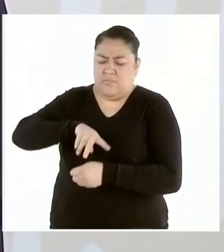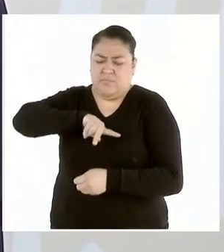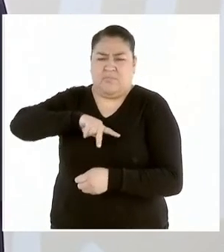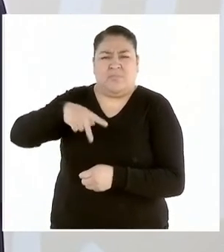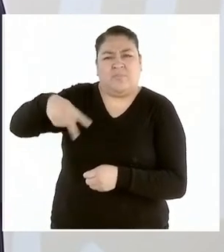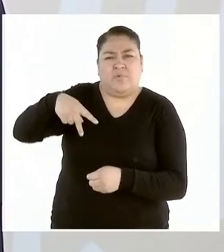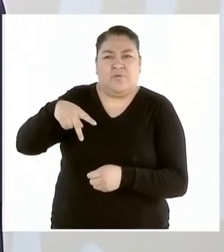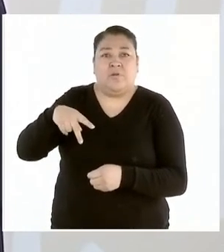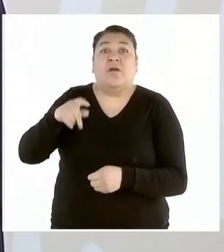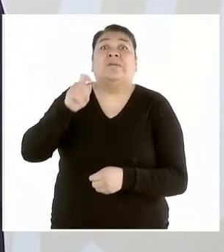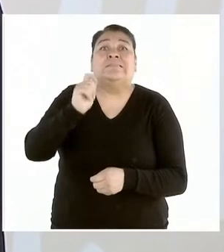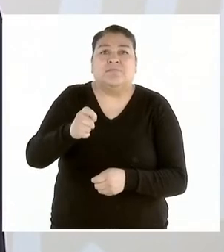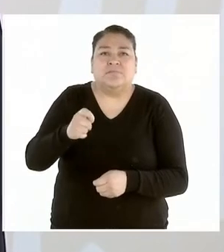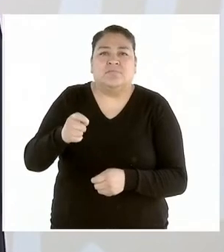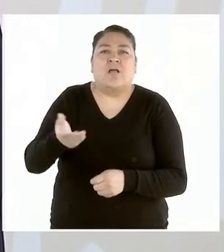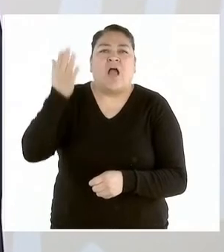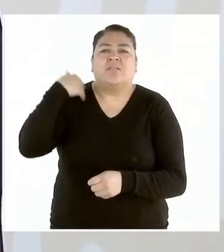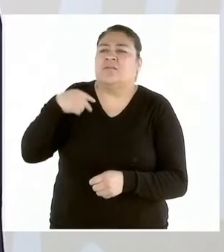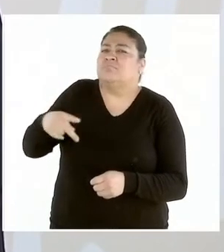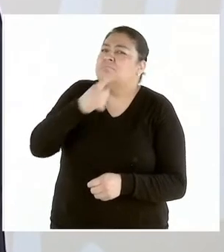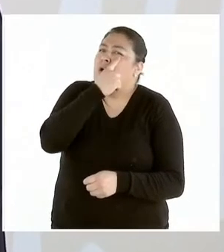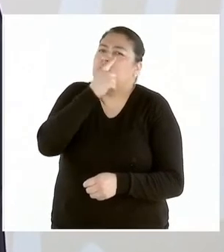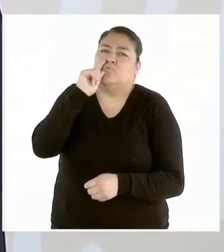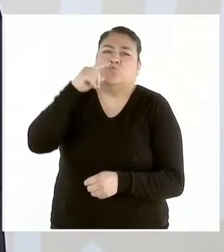con absoluta autonomía